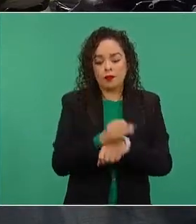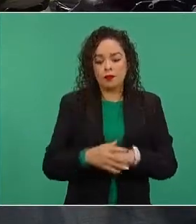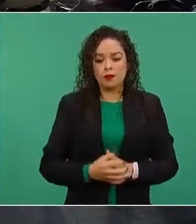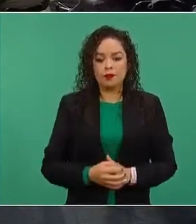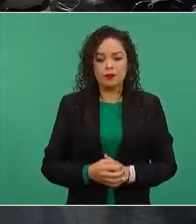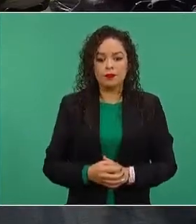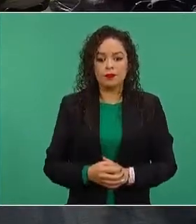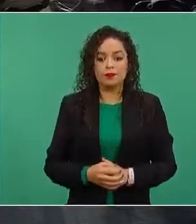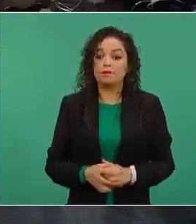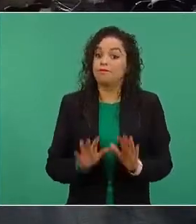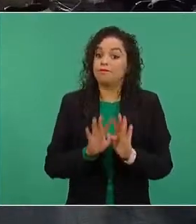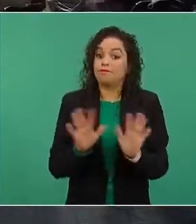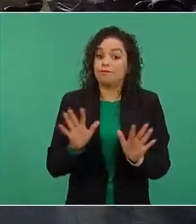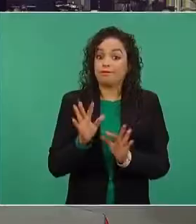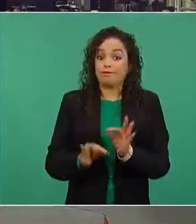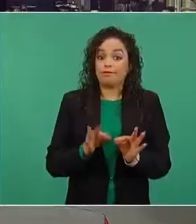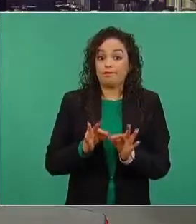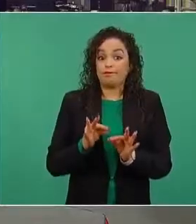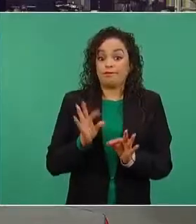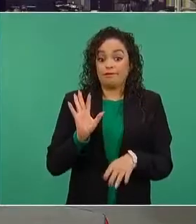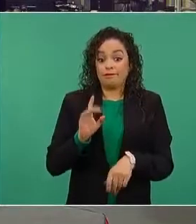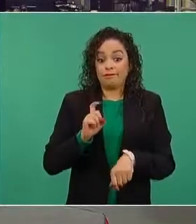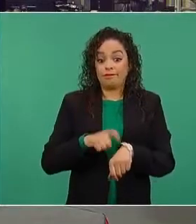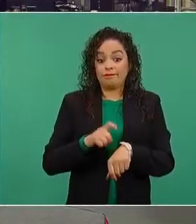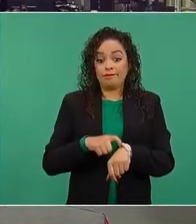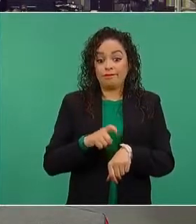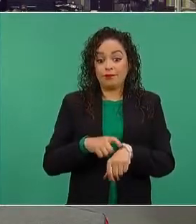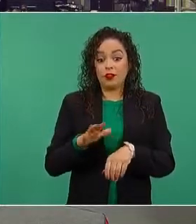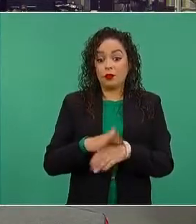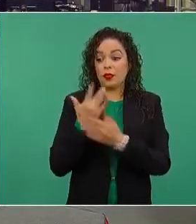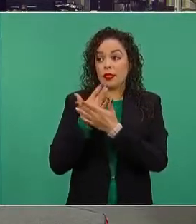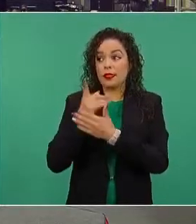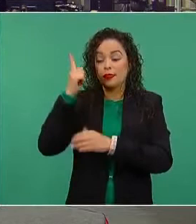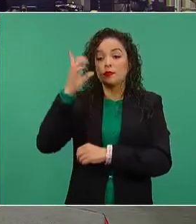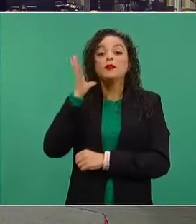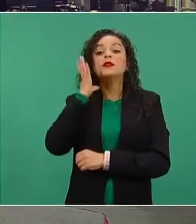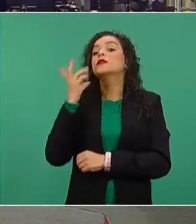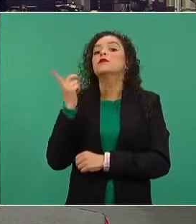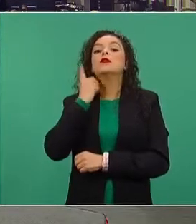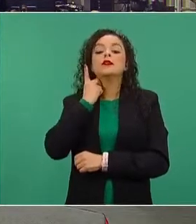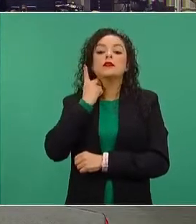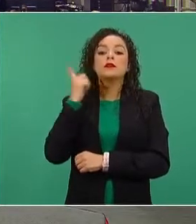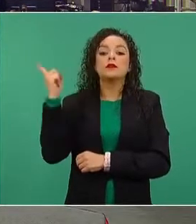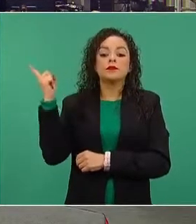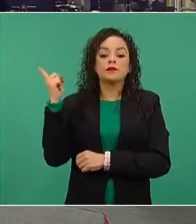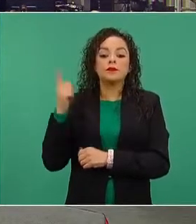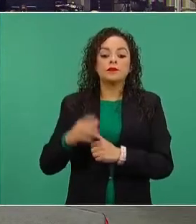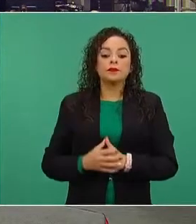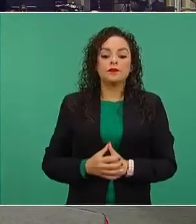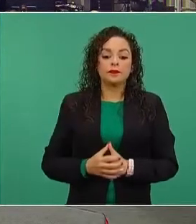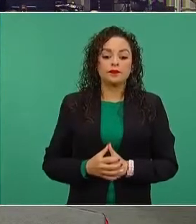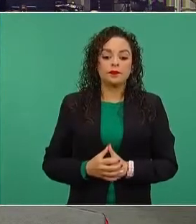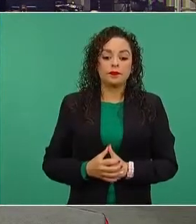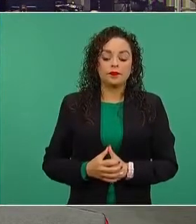ya, porque nos están esperando los diputados, diputadas y diputados